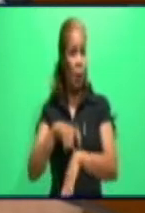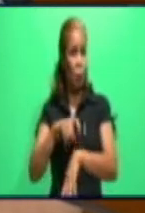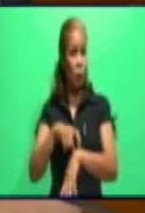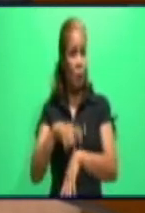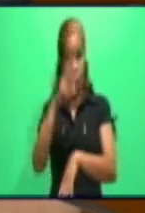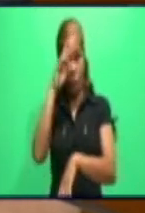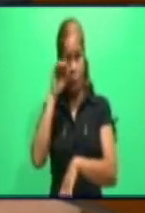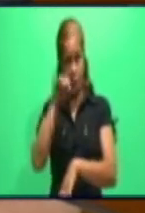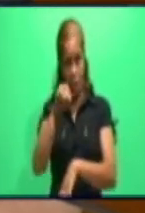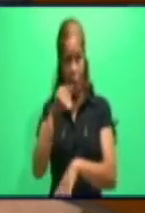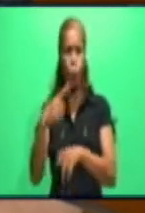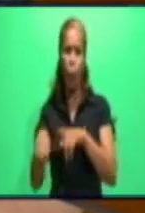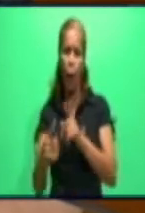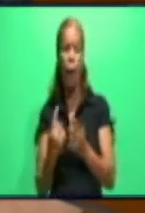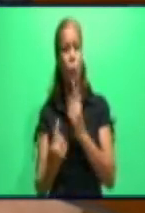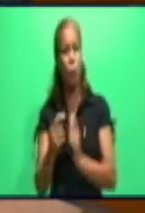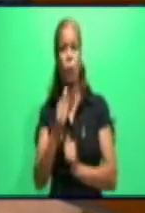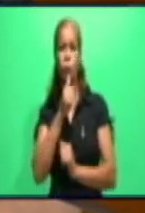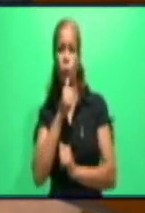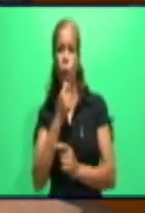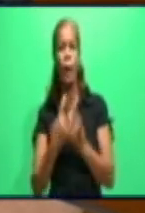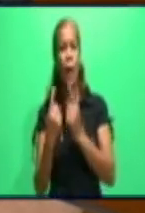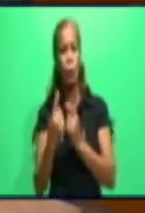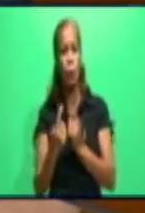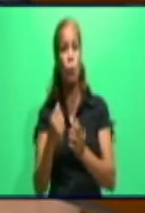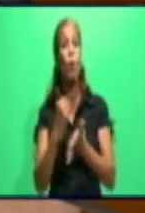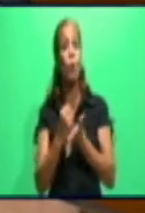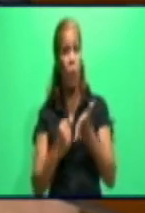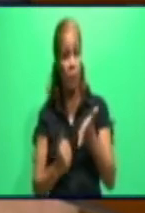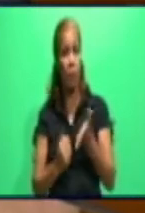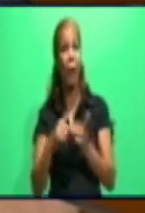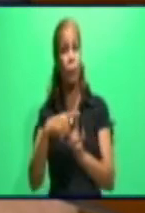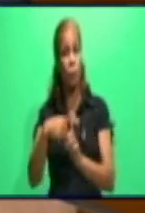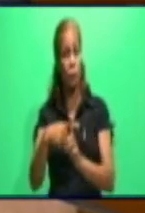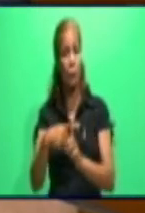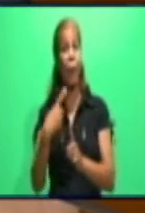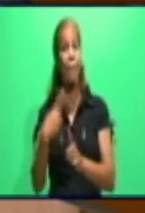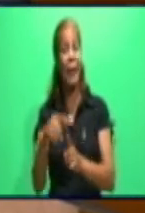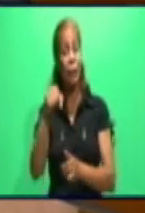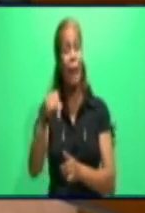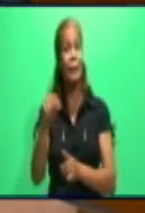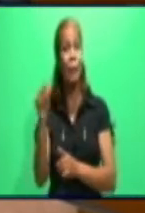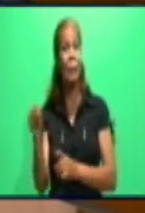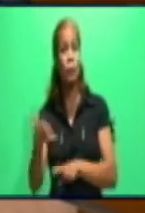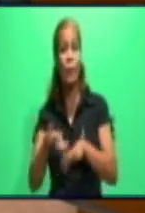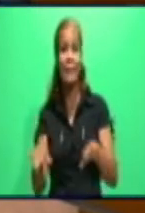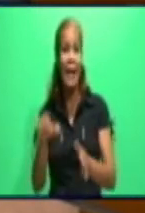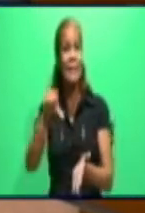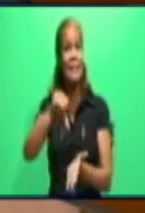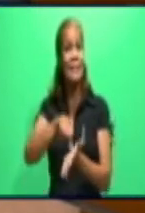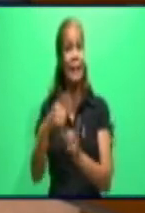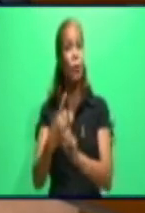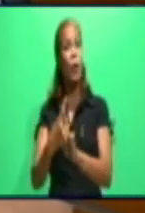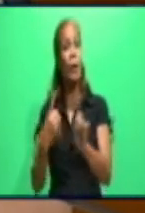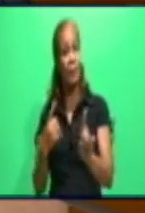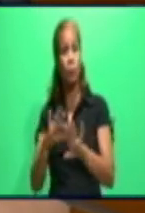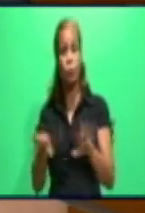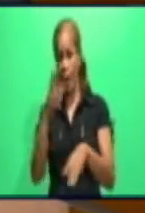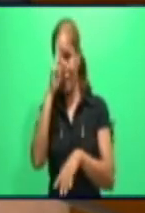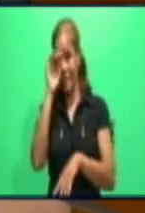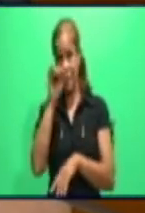otros como sospechosos pero ya todos estos pacientes estaban en un centro de aislamiento en aislamiento